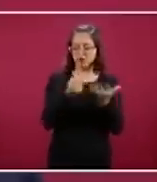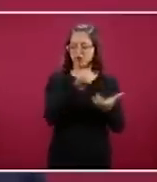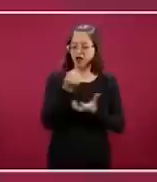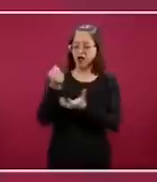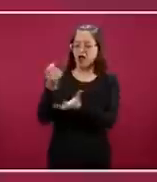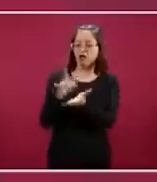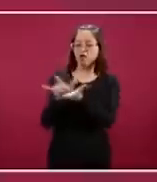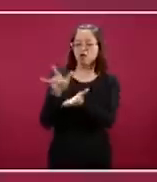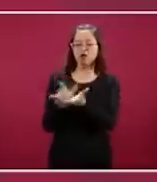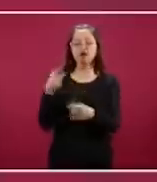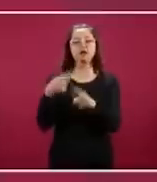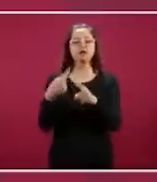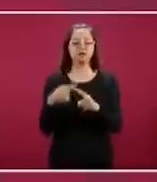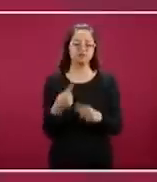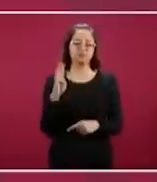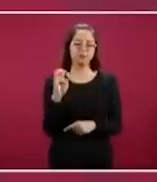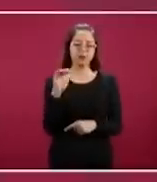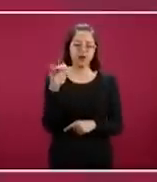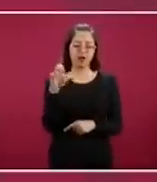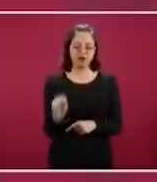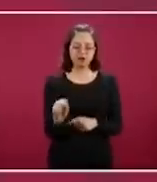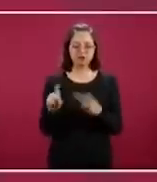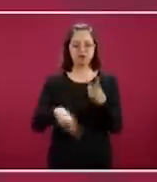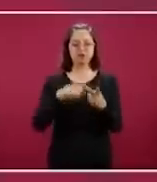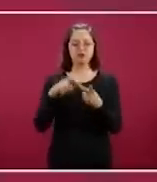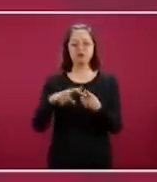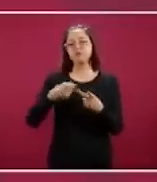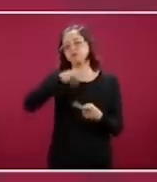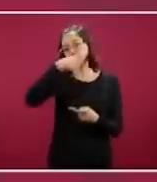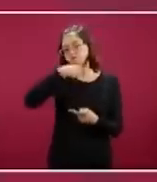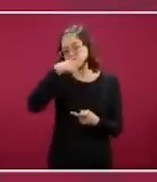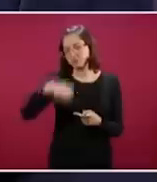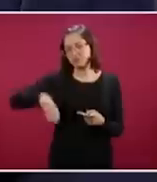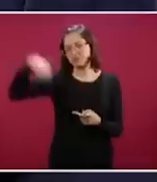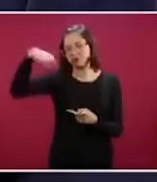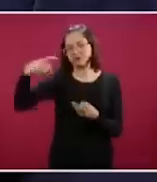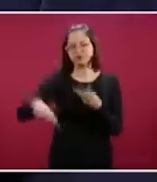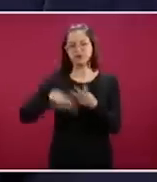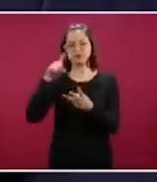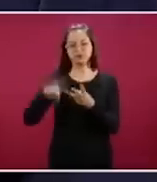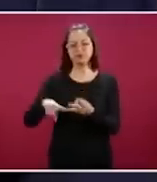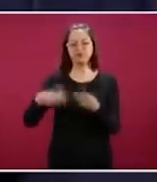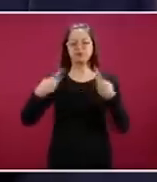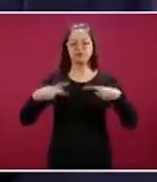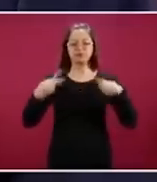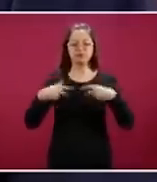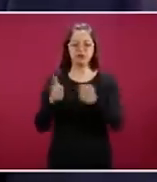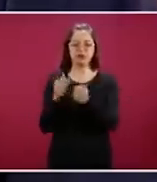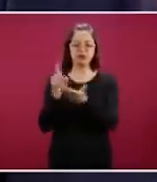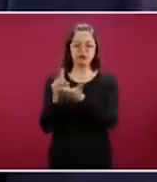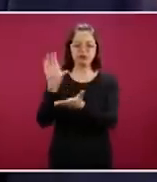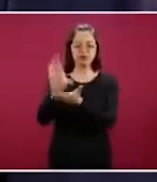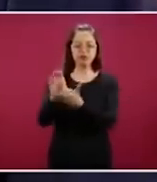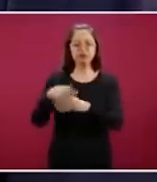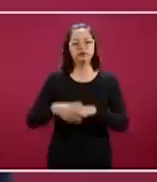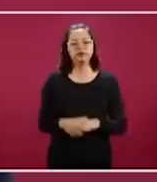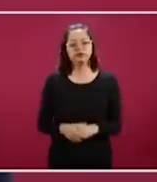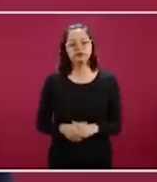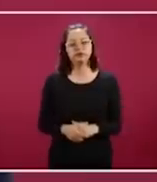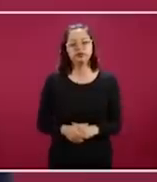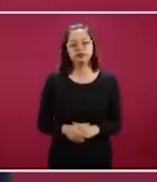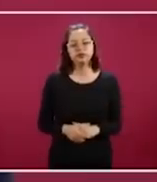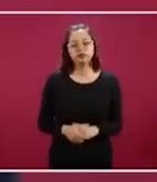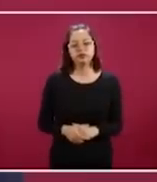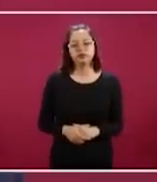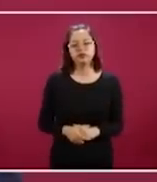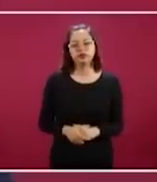A las becas, a los adultos mayores, a las personas con discapacidad.